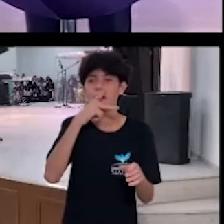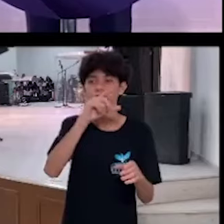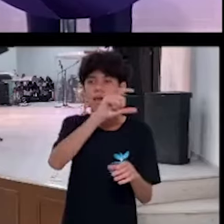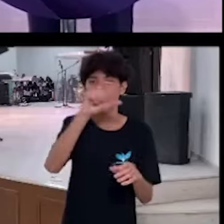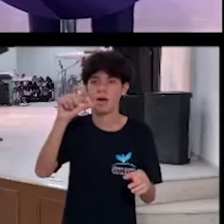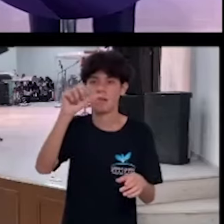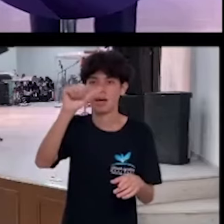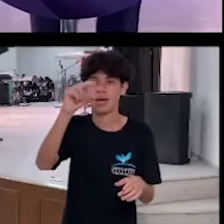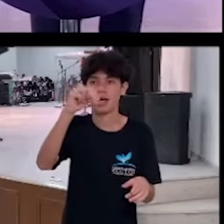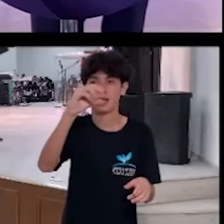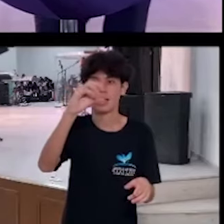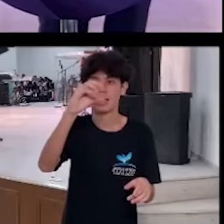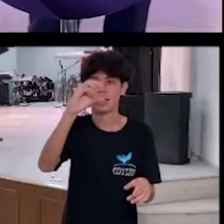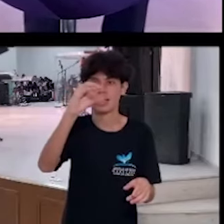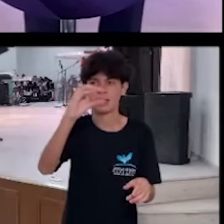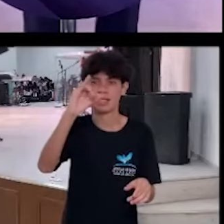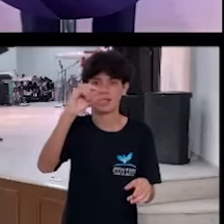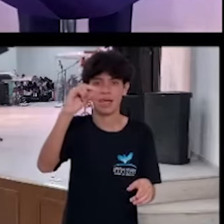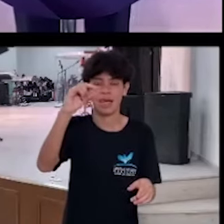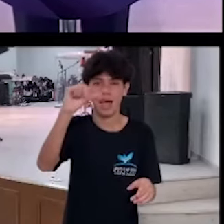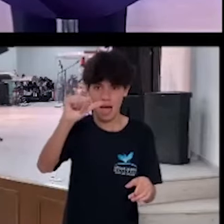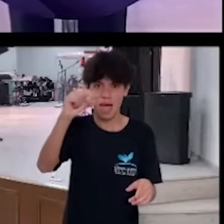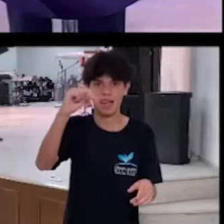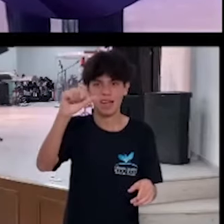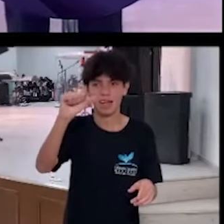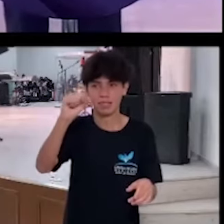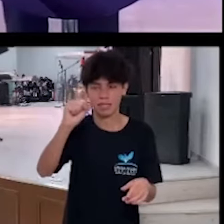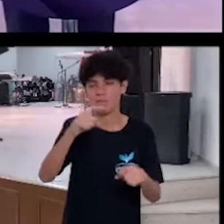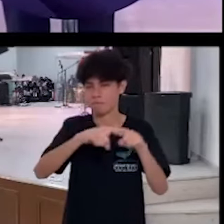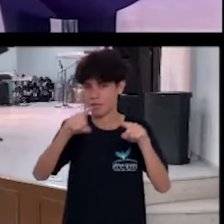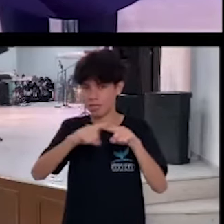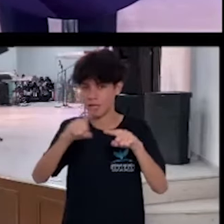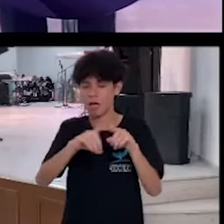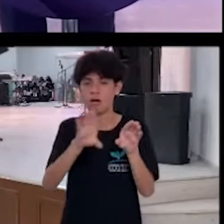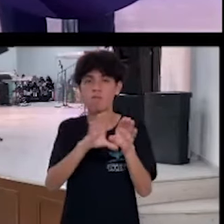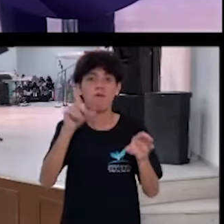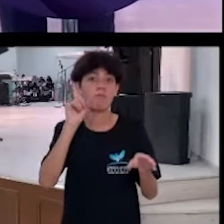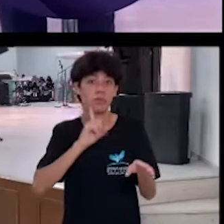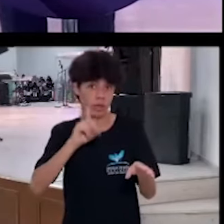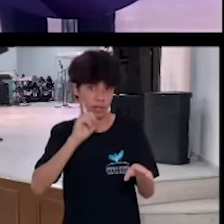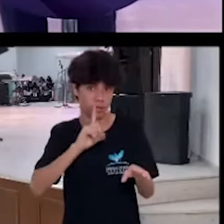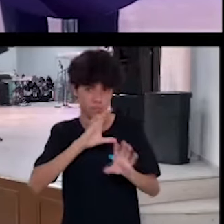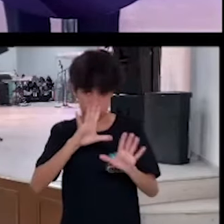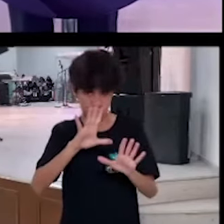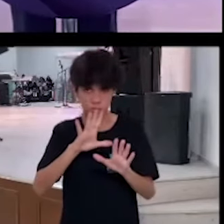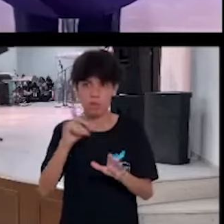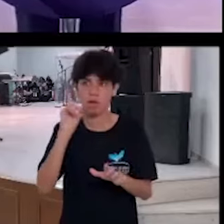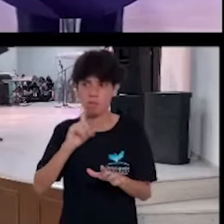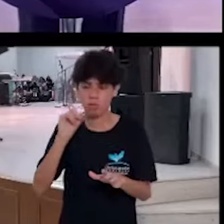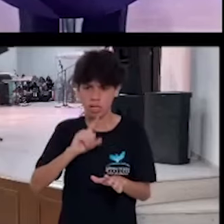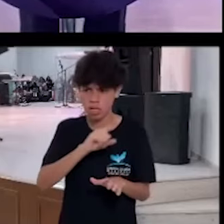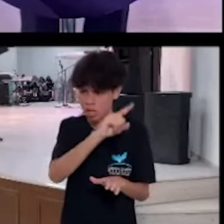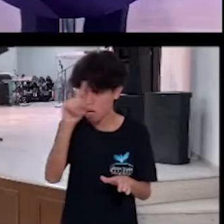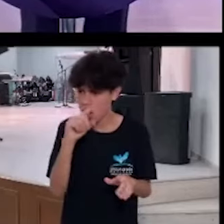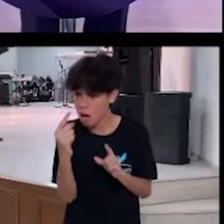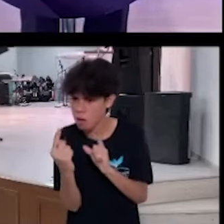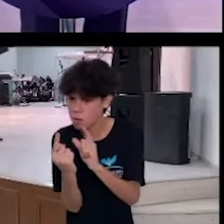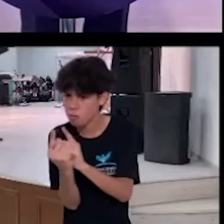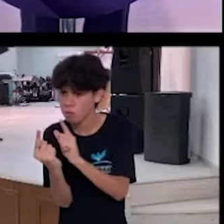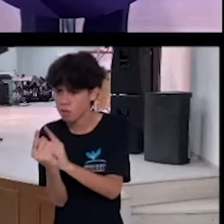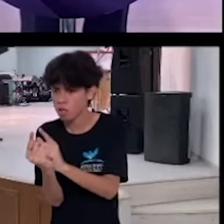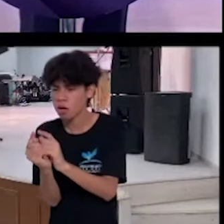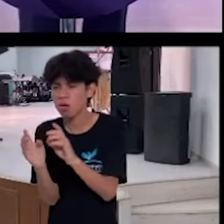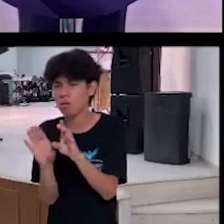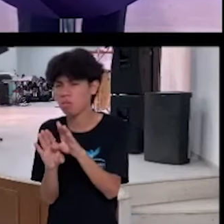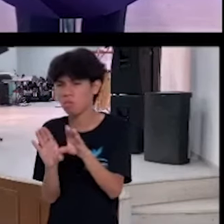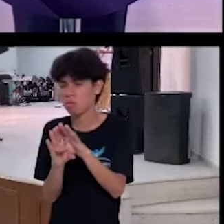al sexo femenino, ¿ok? A las ancianas, le dice a Timoteo, trátalas como como a